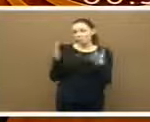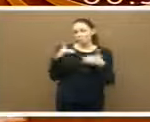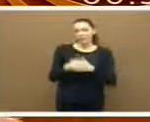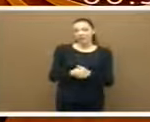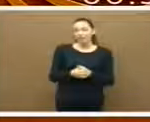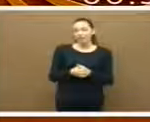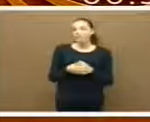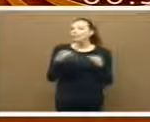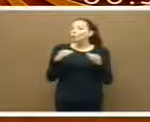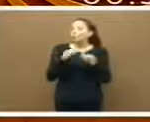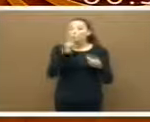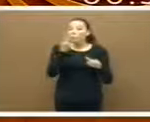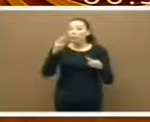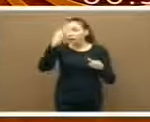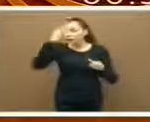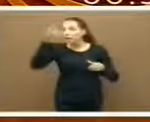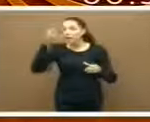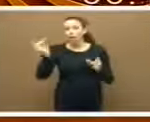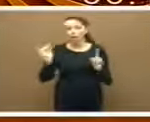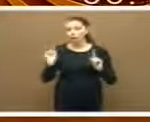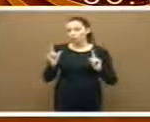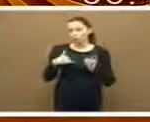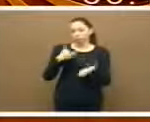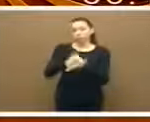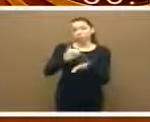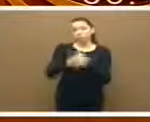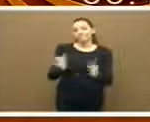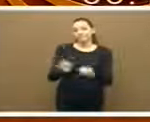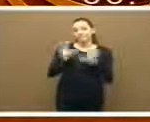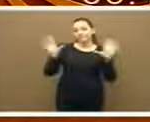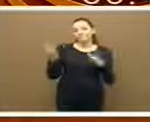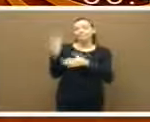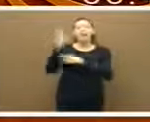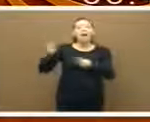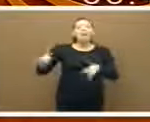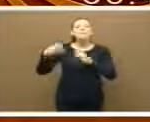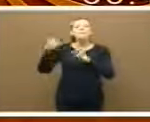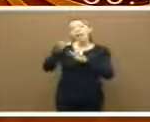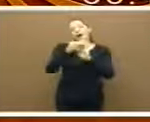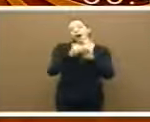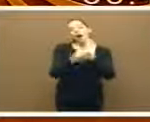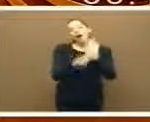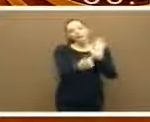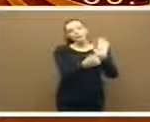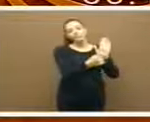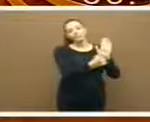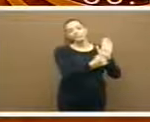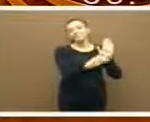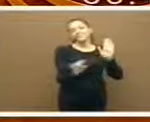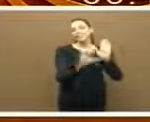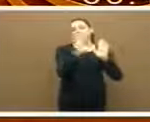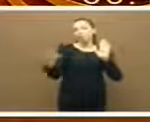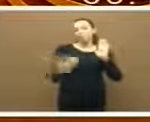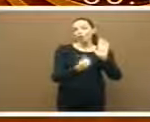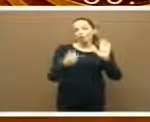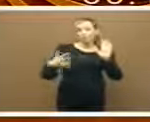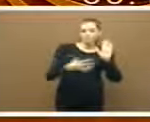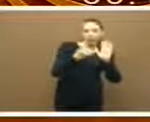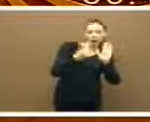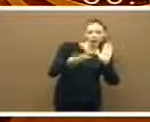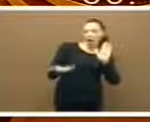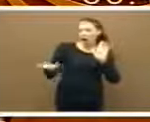diga el Grupo Parlamentario Popular, sino que a las pruebas me remito y las enmiendas están recogidas con las bajas y con las altas. Y claro que este Grupo Parlamentario se fija en